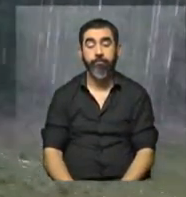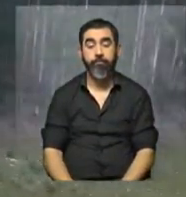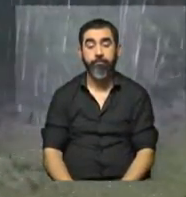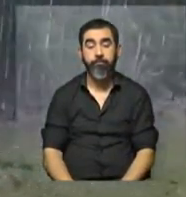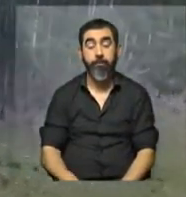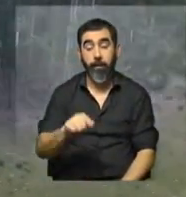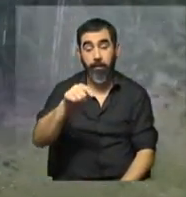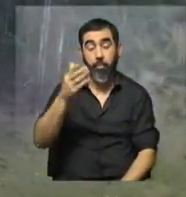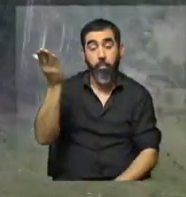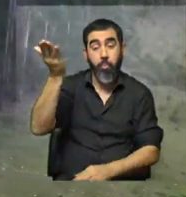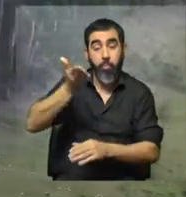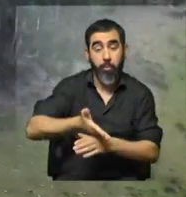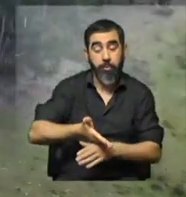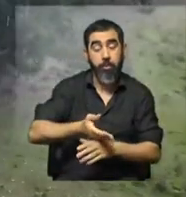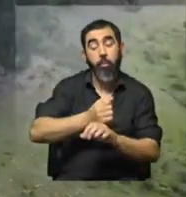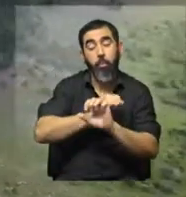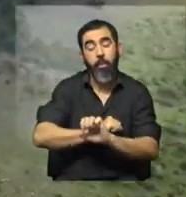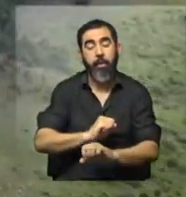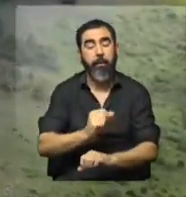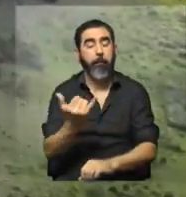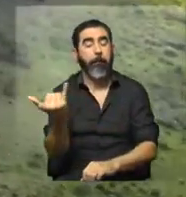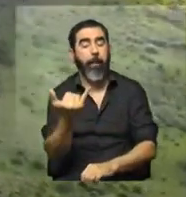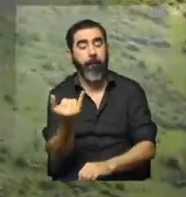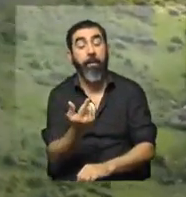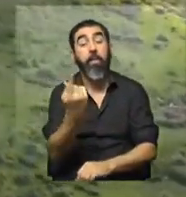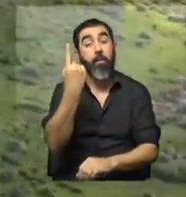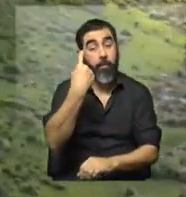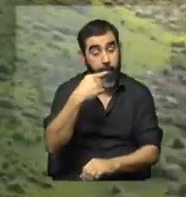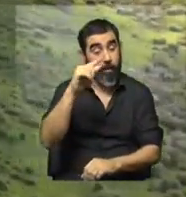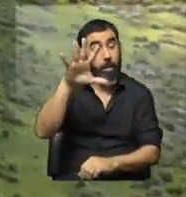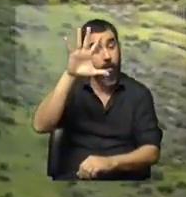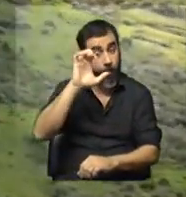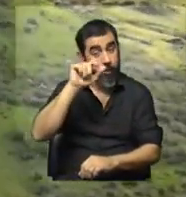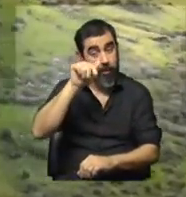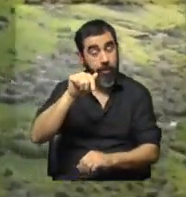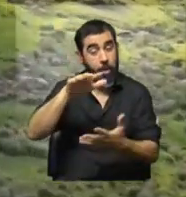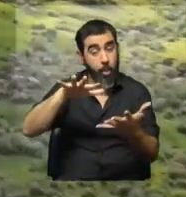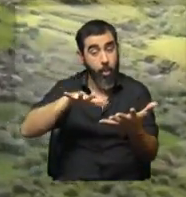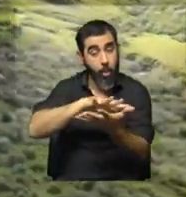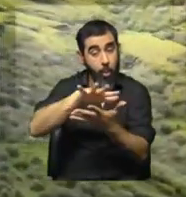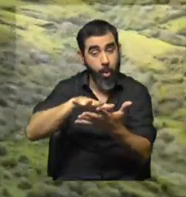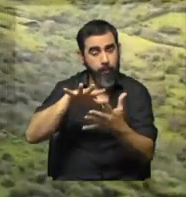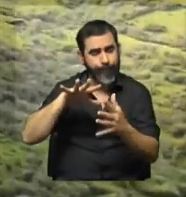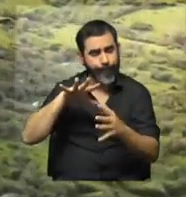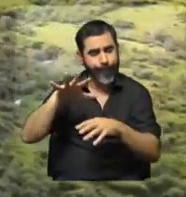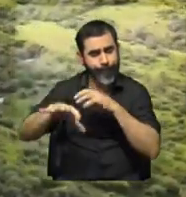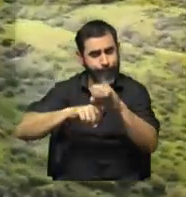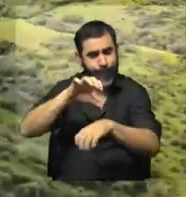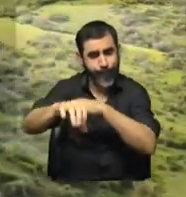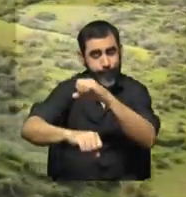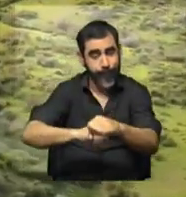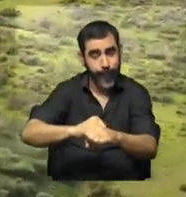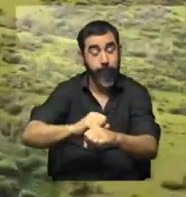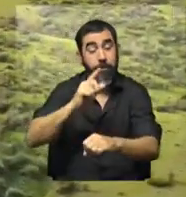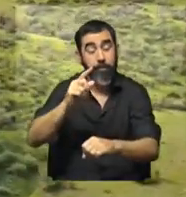Este porcentaje puede parecer poco, pero recordemos que se trata de sitios altamente invadidos y que se